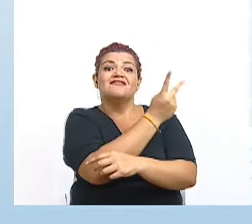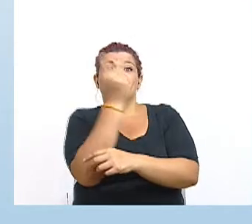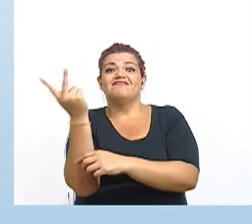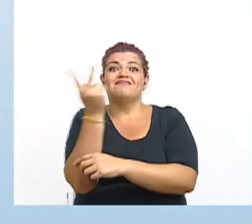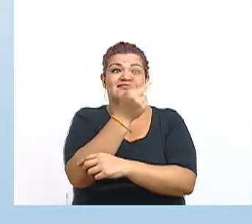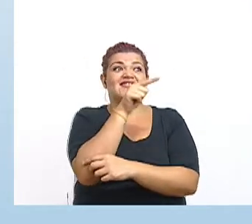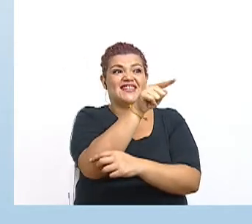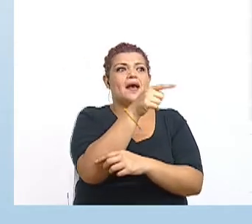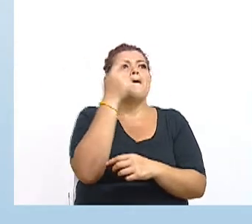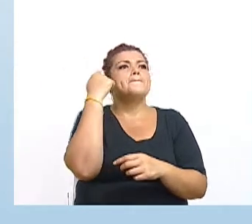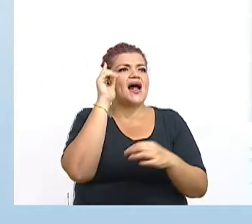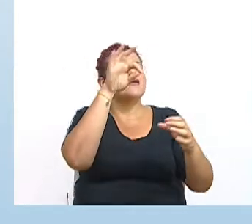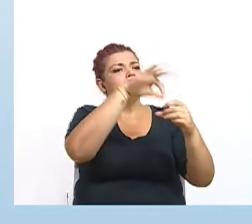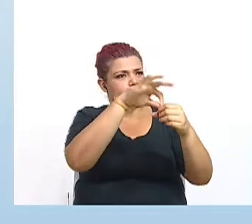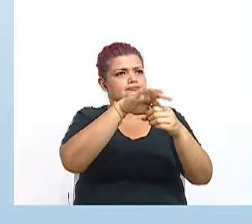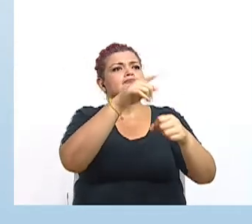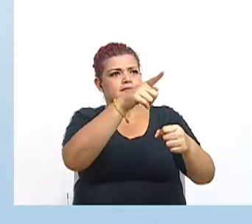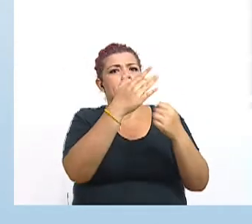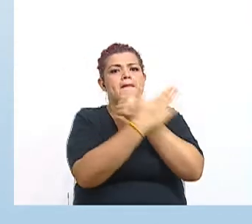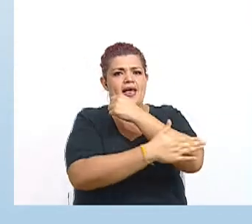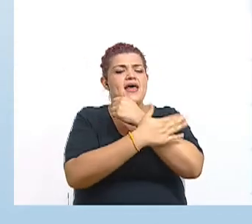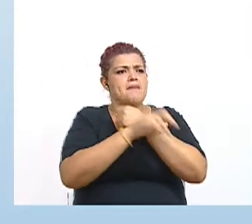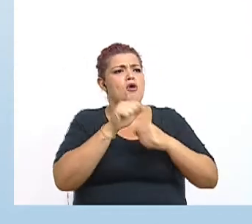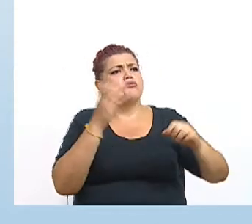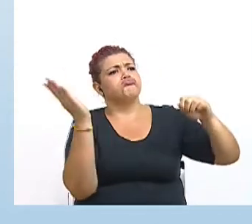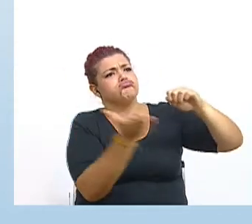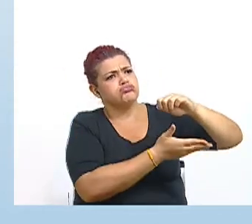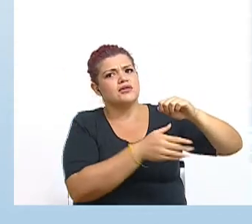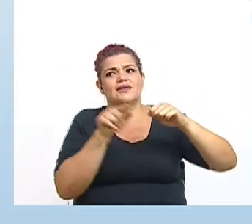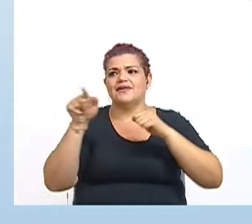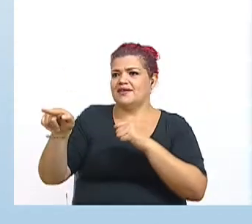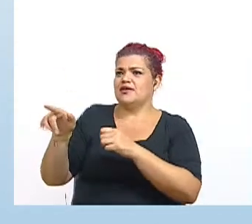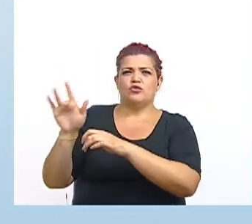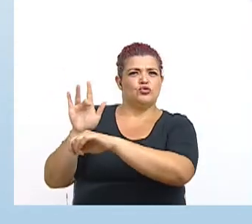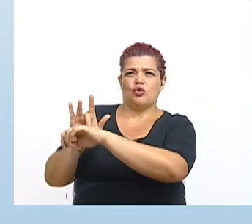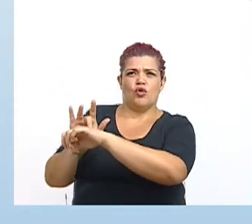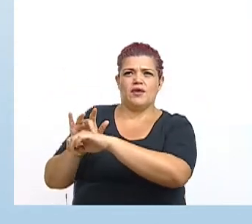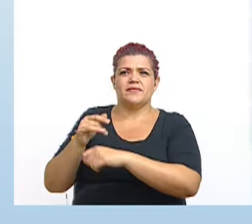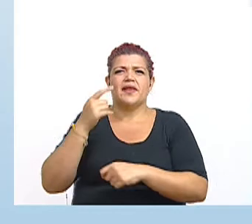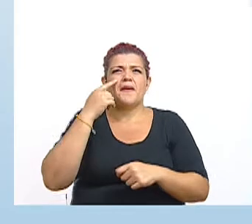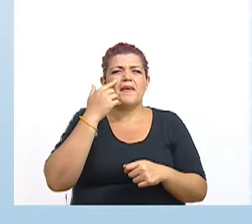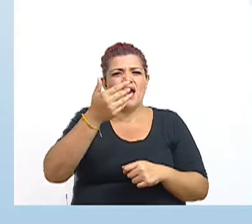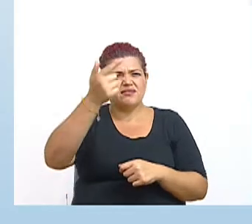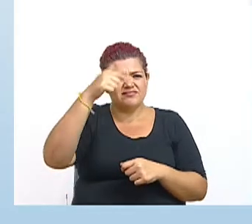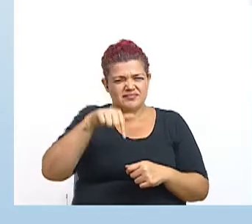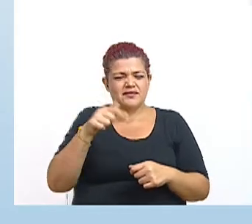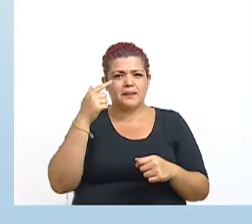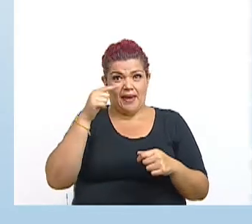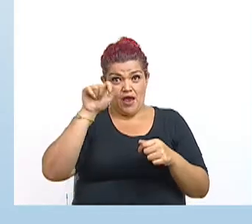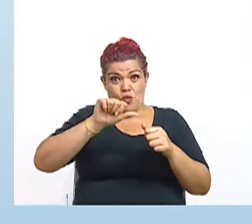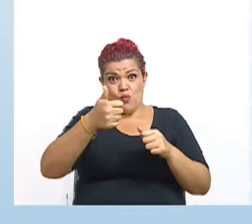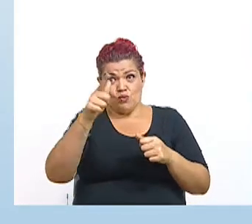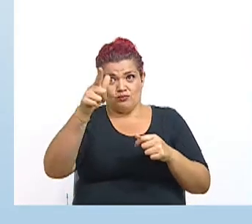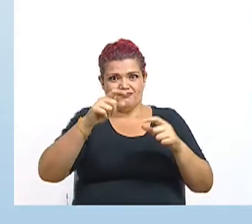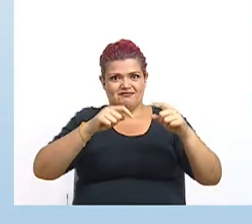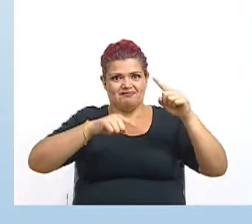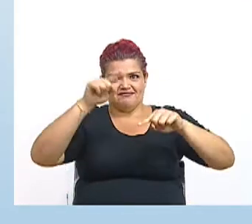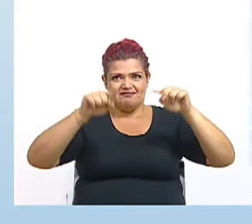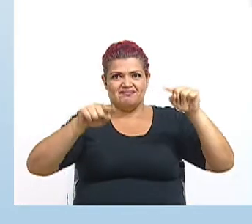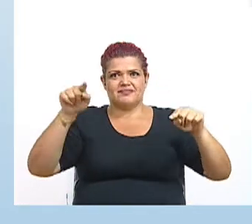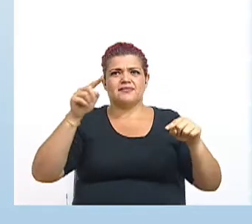este gráfico, podemos apreciar en la parte inferior cómo aparecen efectivamente todos estos componentes que acabamos de